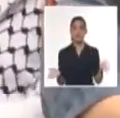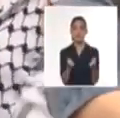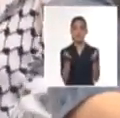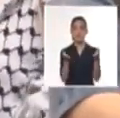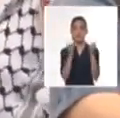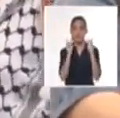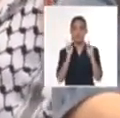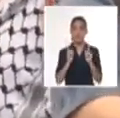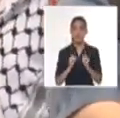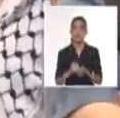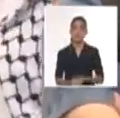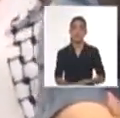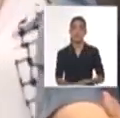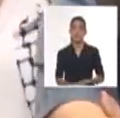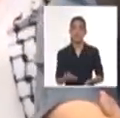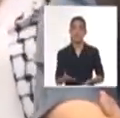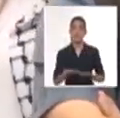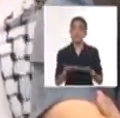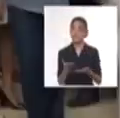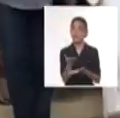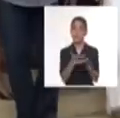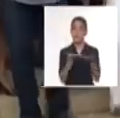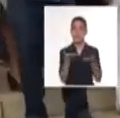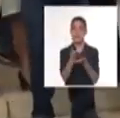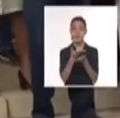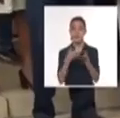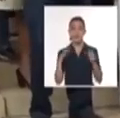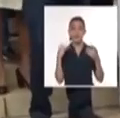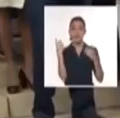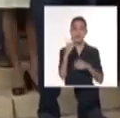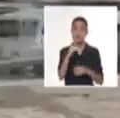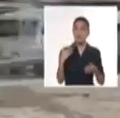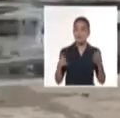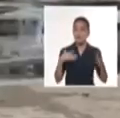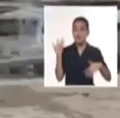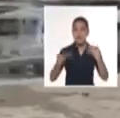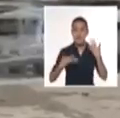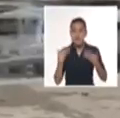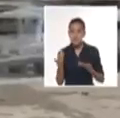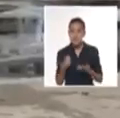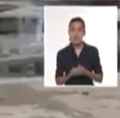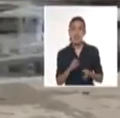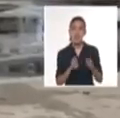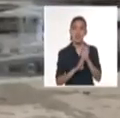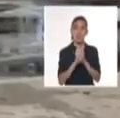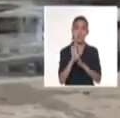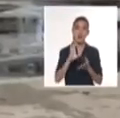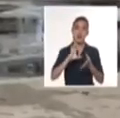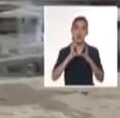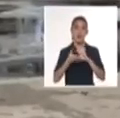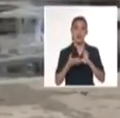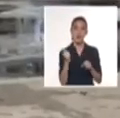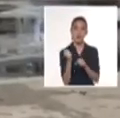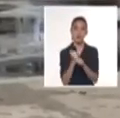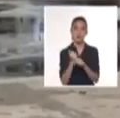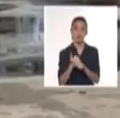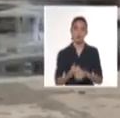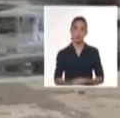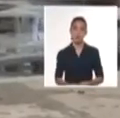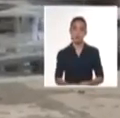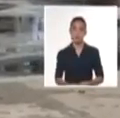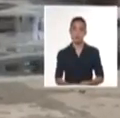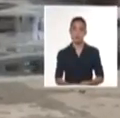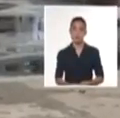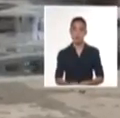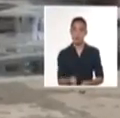la posibilidad de concertar acciones colectivas y desarrollar estrategias emancipadoras. ¡Viva la unidad!